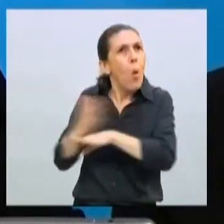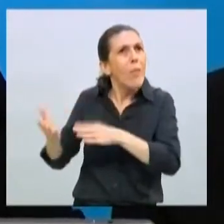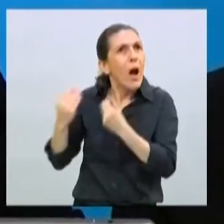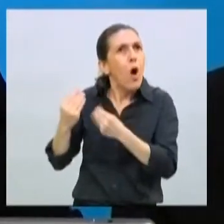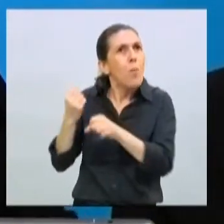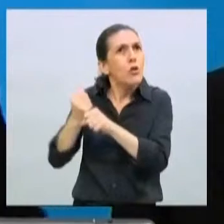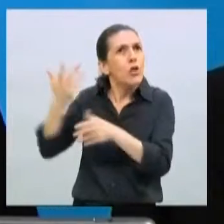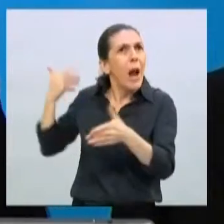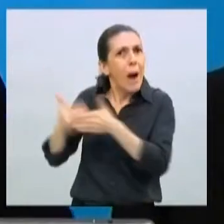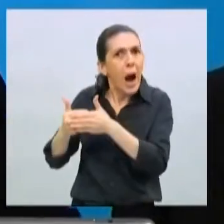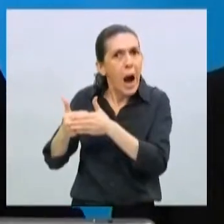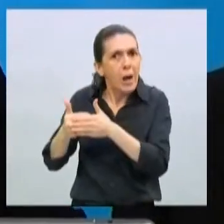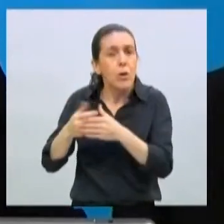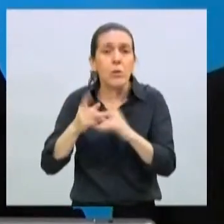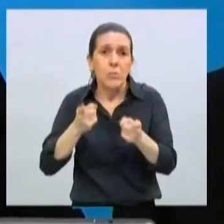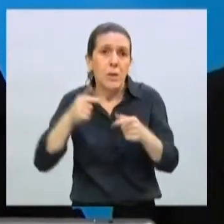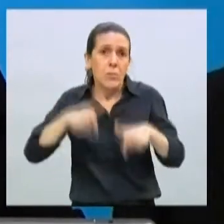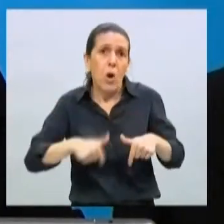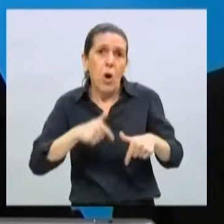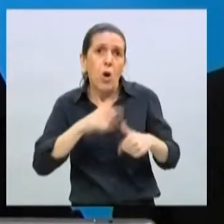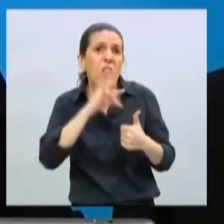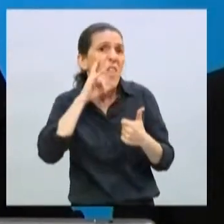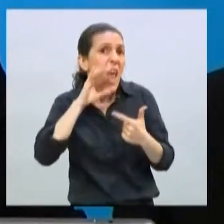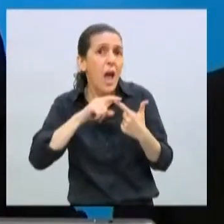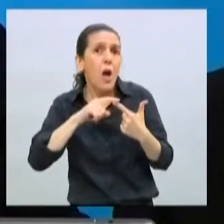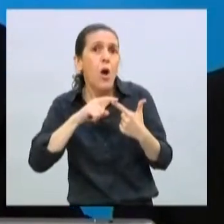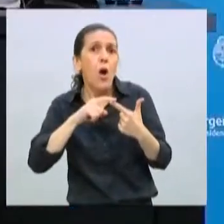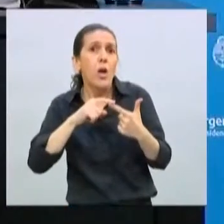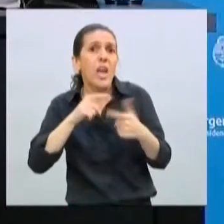los resultados hoy los comentábamos con Diego y con Horacio.